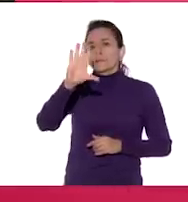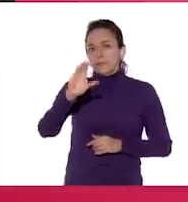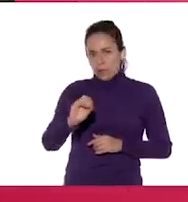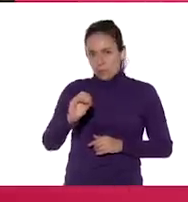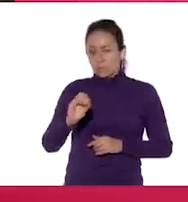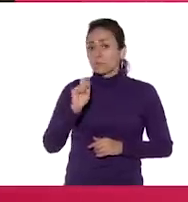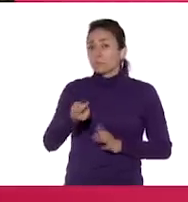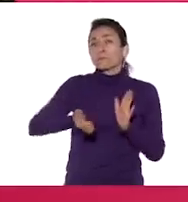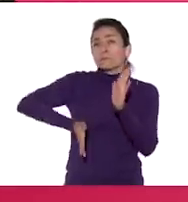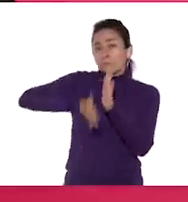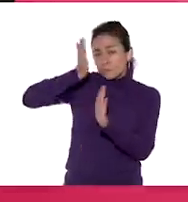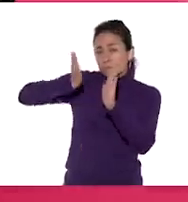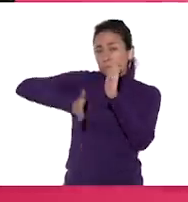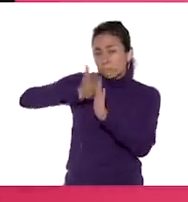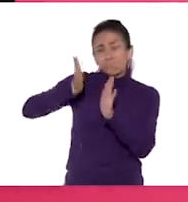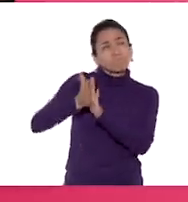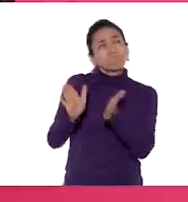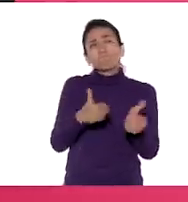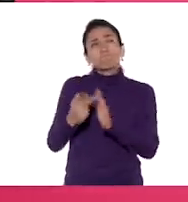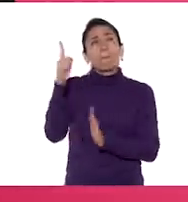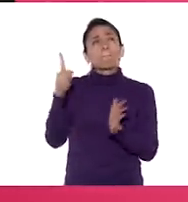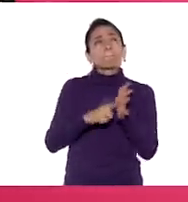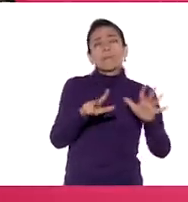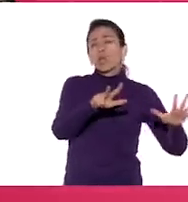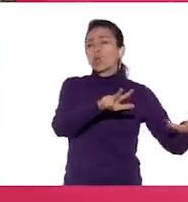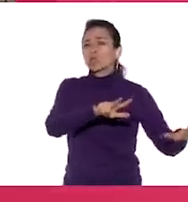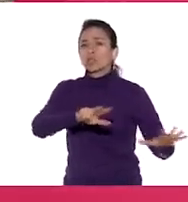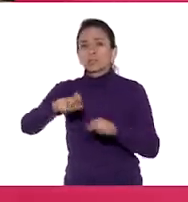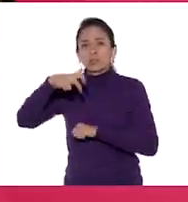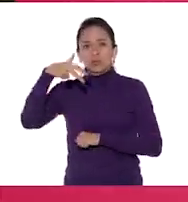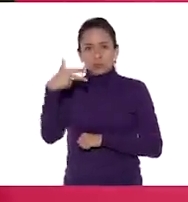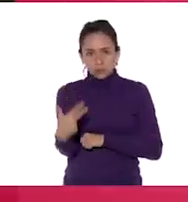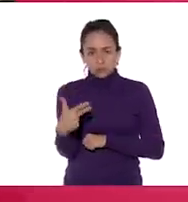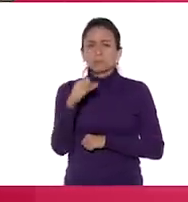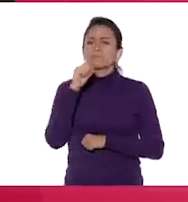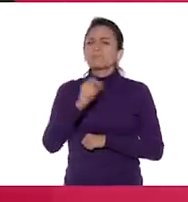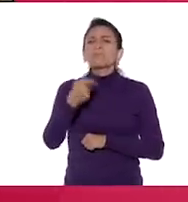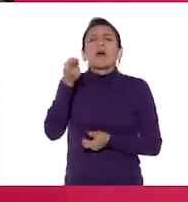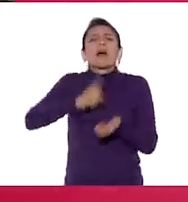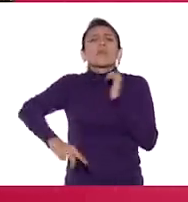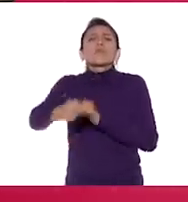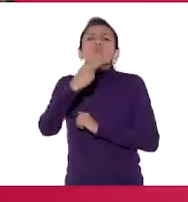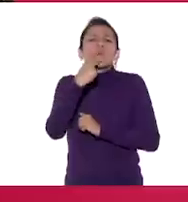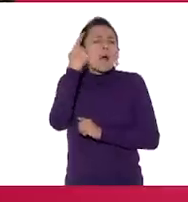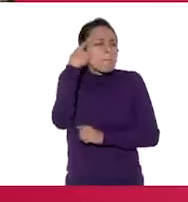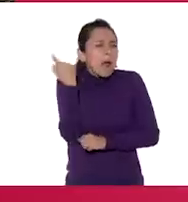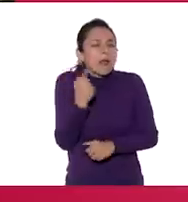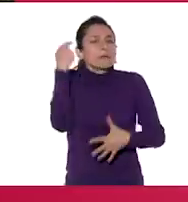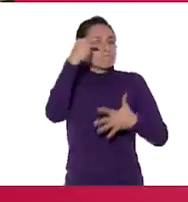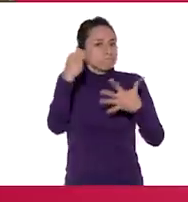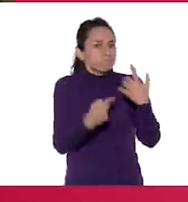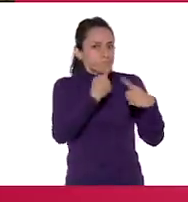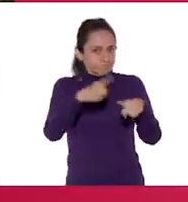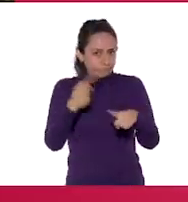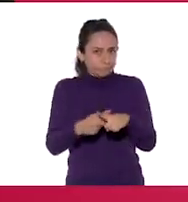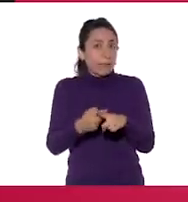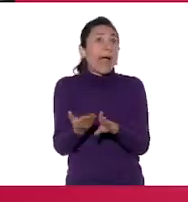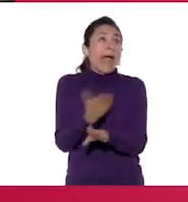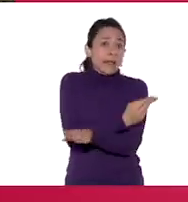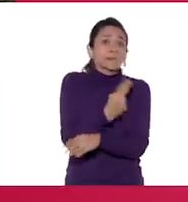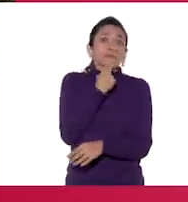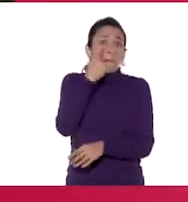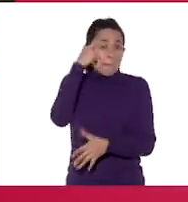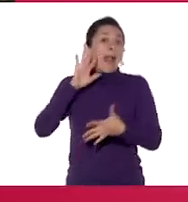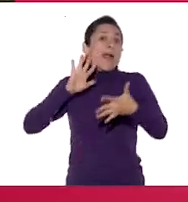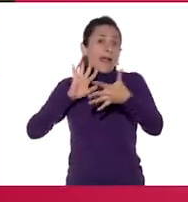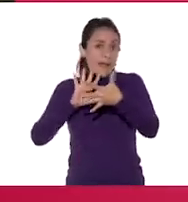Fue construido alrededor de 1808 y tuvo diversos usos, entre ellos el de cárcel.